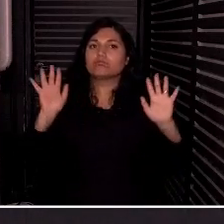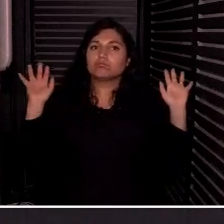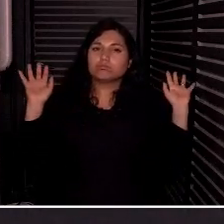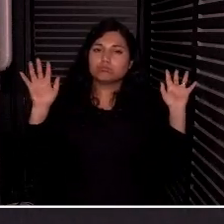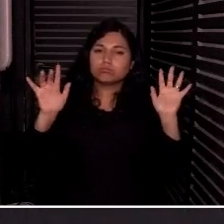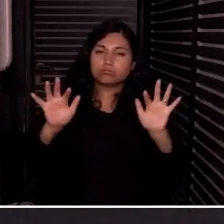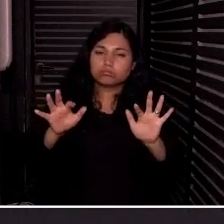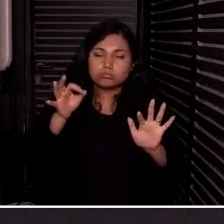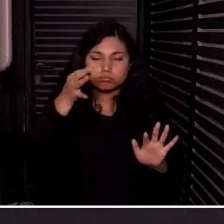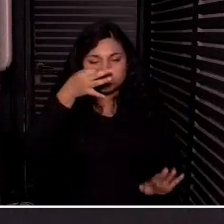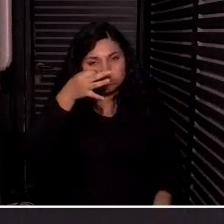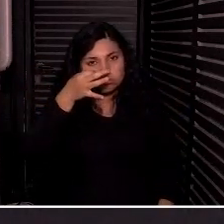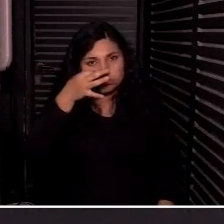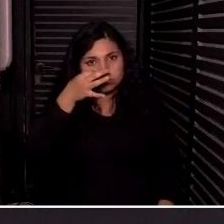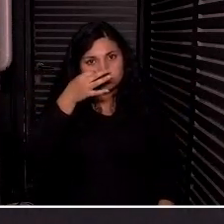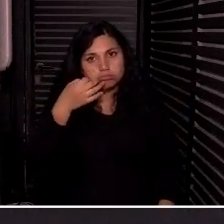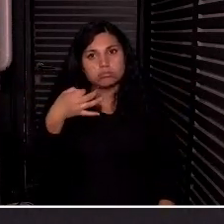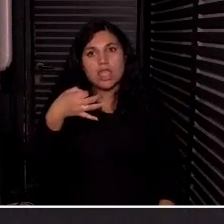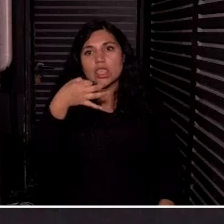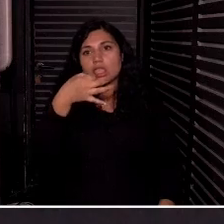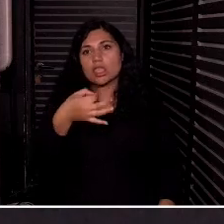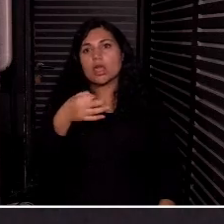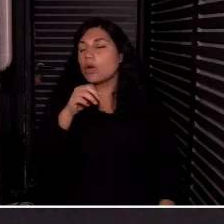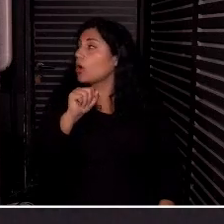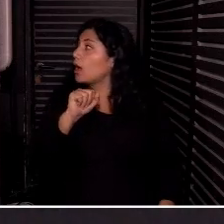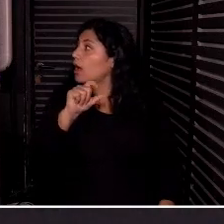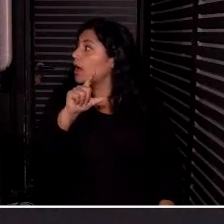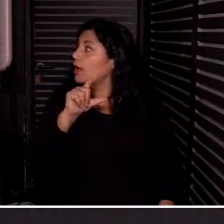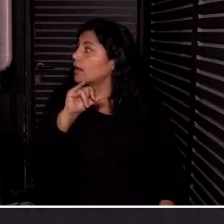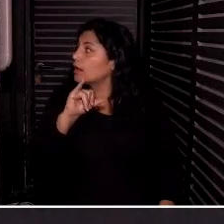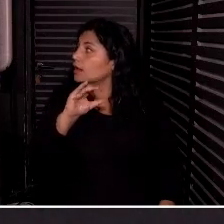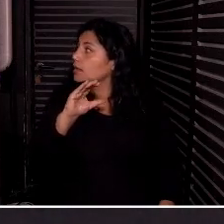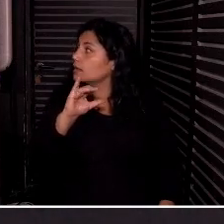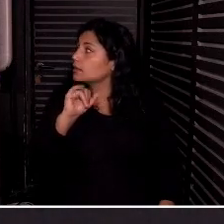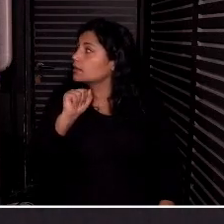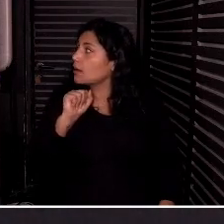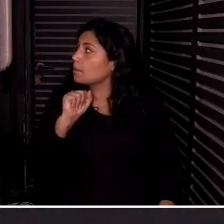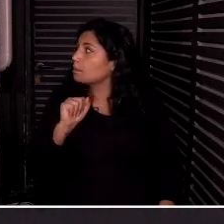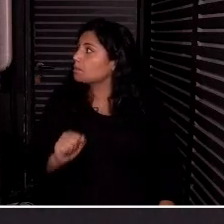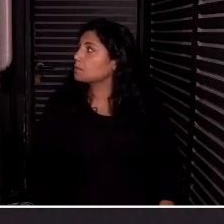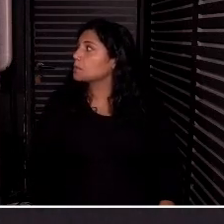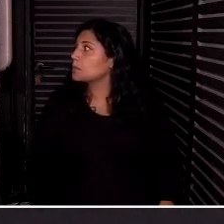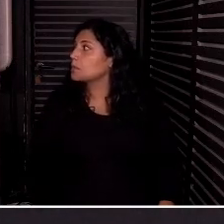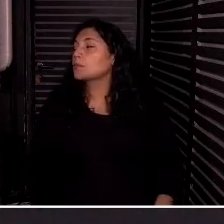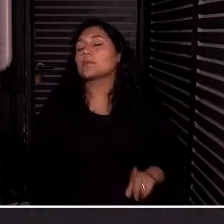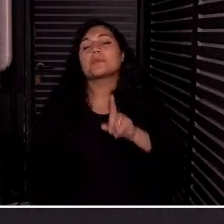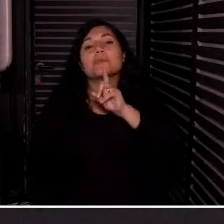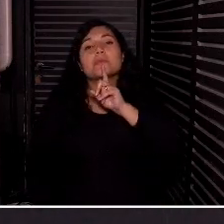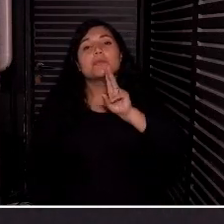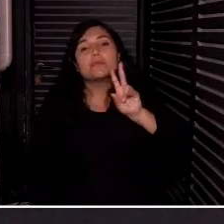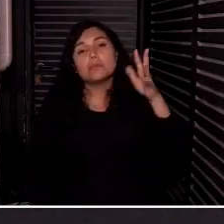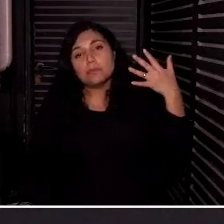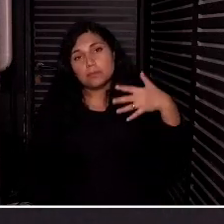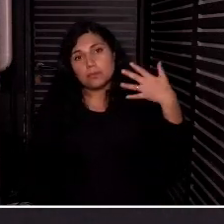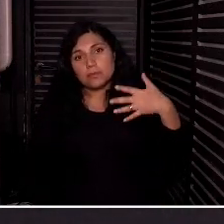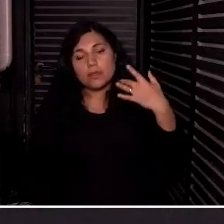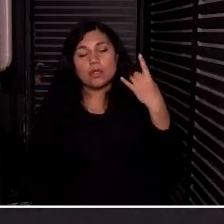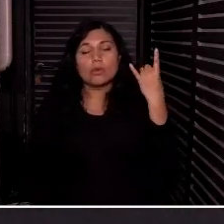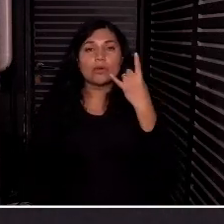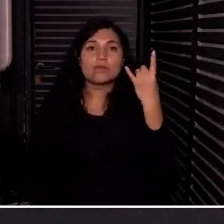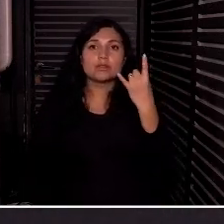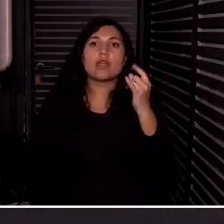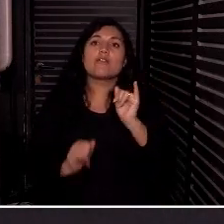harto lo dijo Alicia se dijo antes también estas orientaciones de la televisión Universitaria no informar educar y